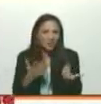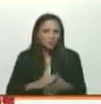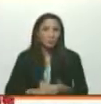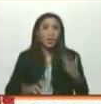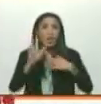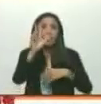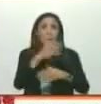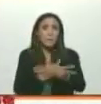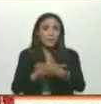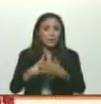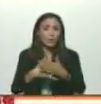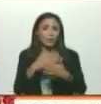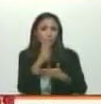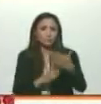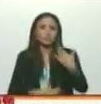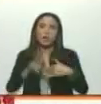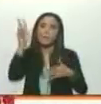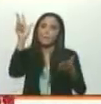3 millones y medio. Hecho.